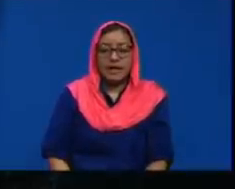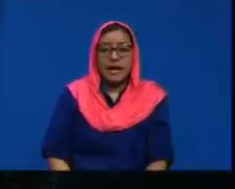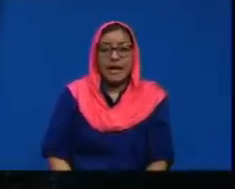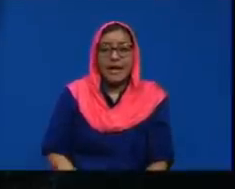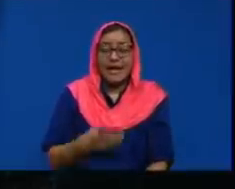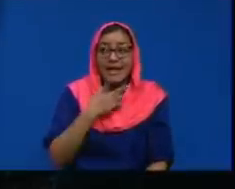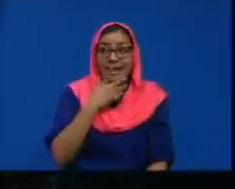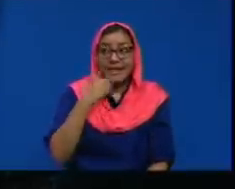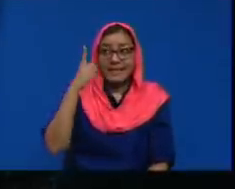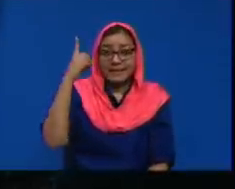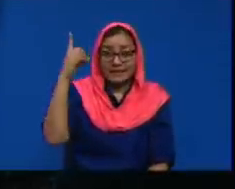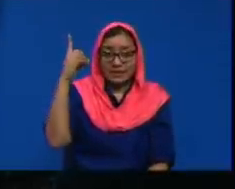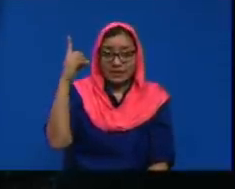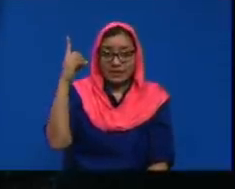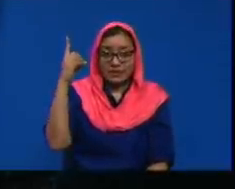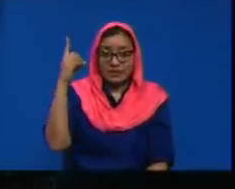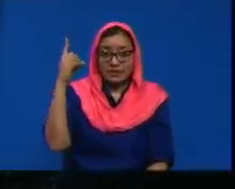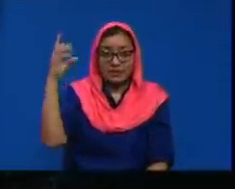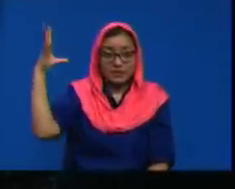Enriquitará próstoro,